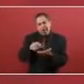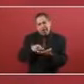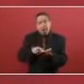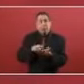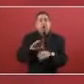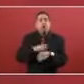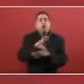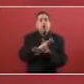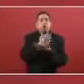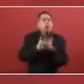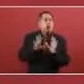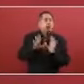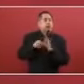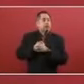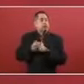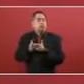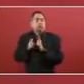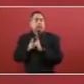leonino